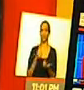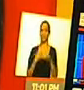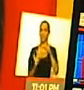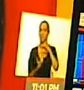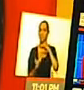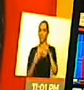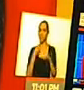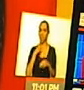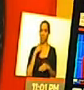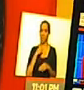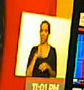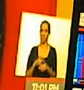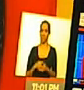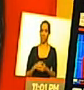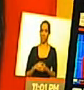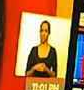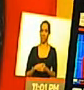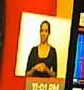política,